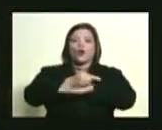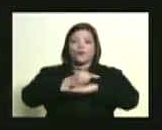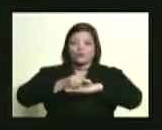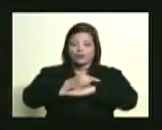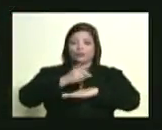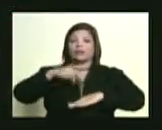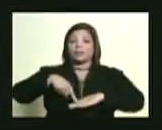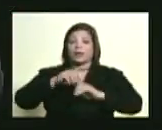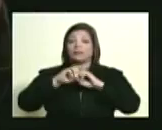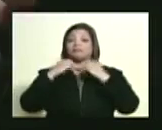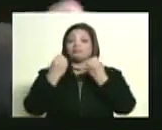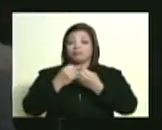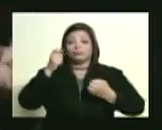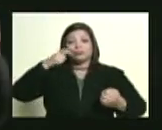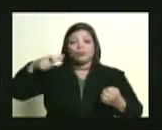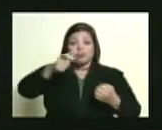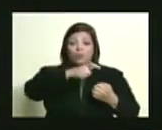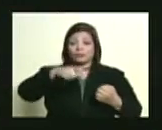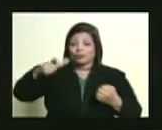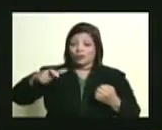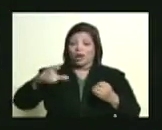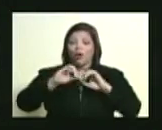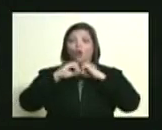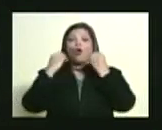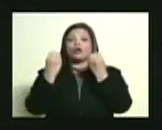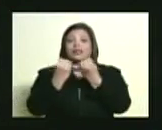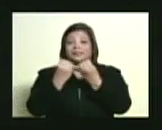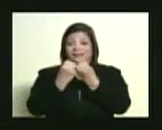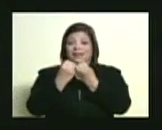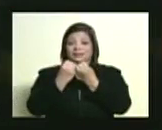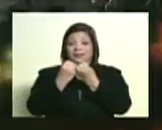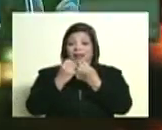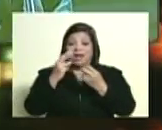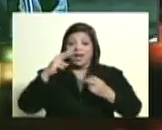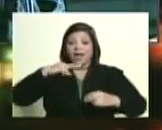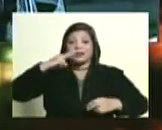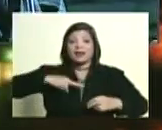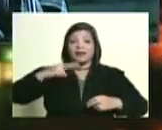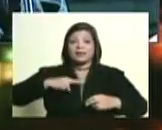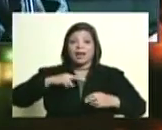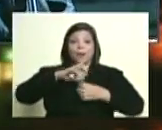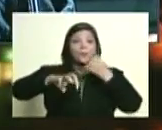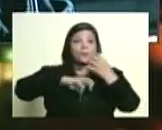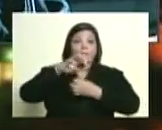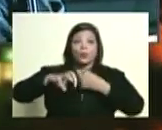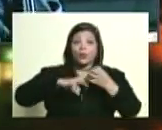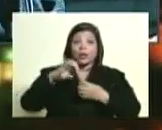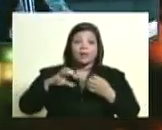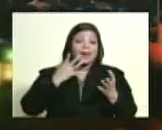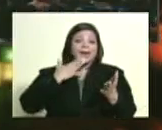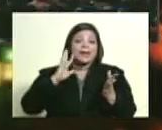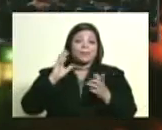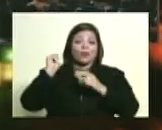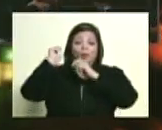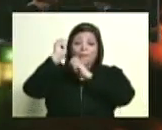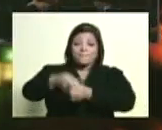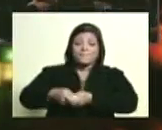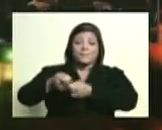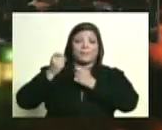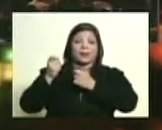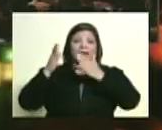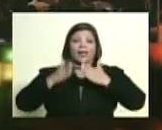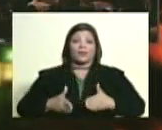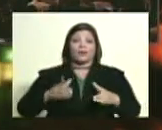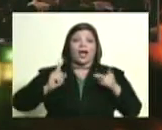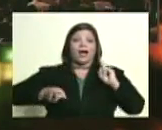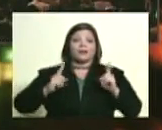también se organice y pueda revertir su realidad. Los problemas del pescador, por ejemplo, nuestros pescadores, que